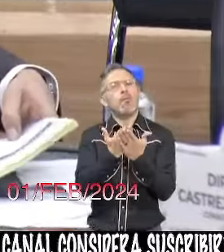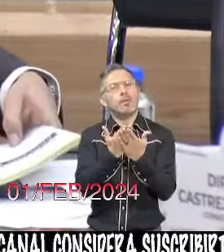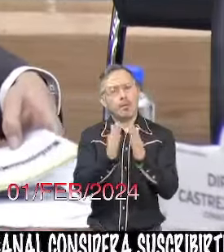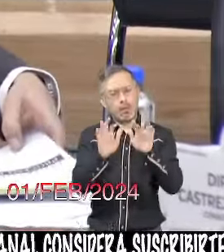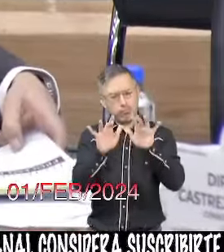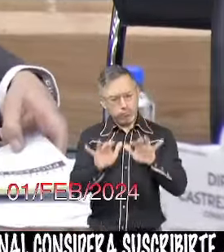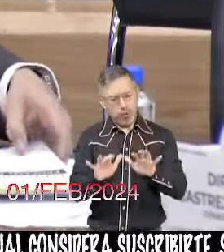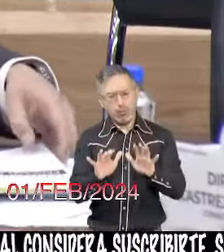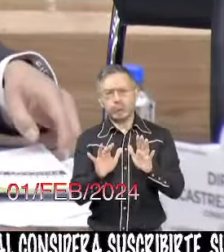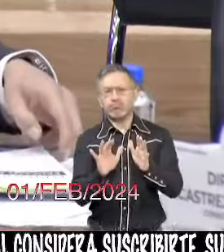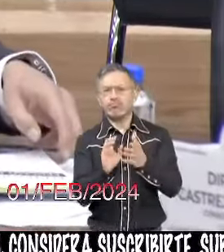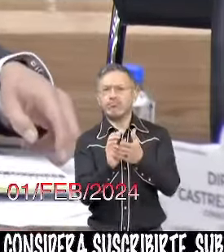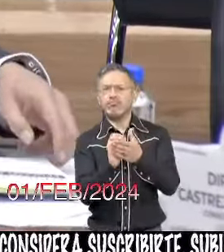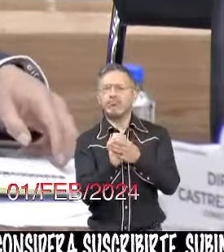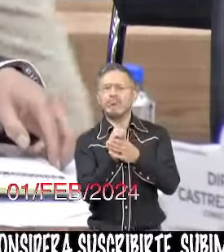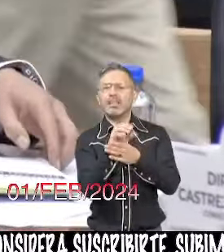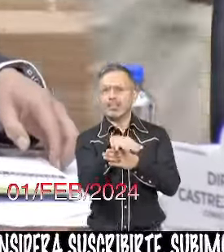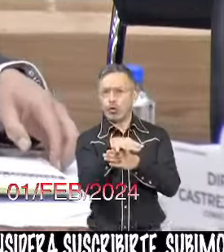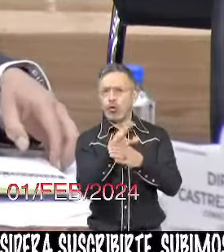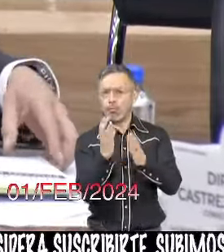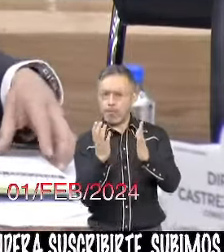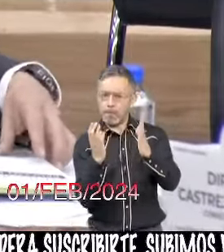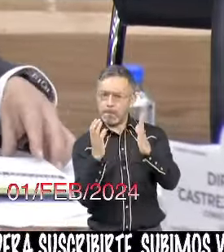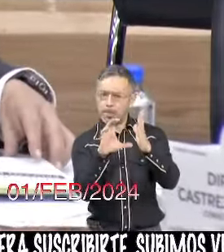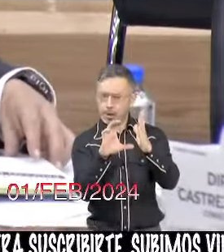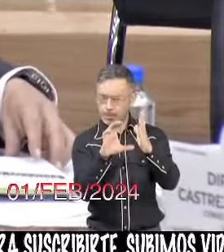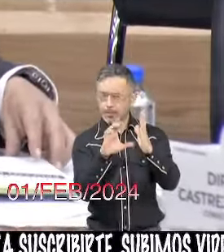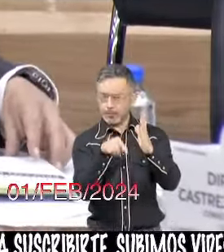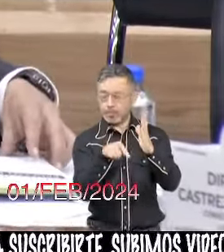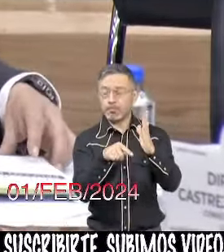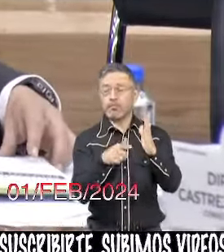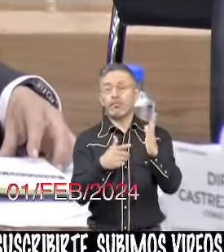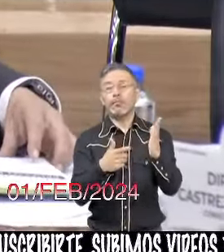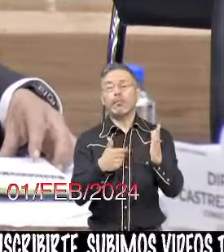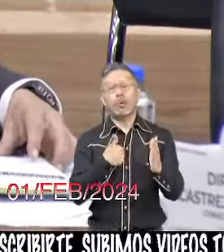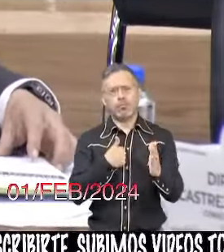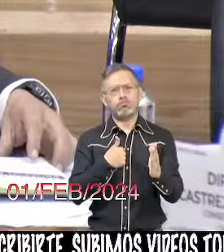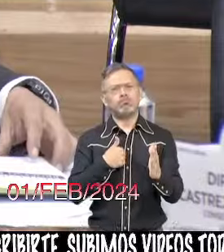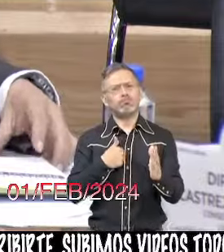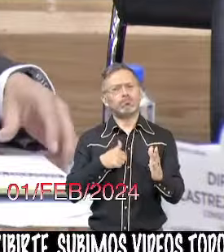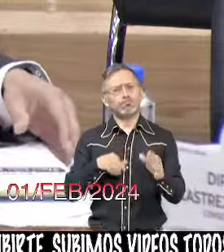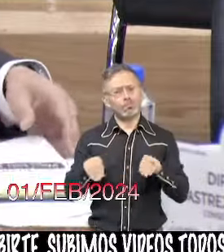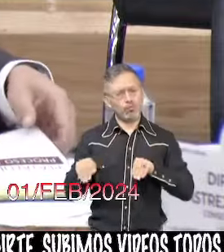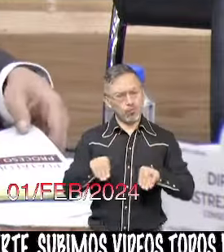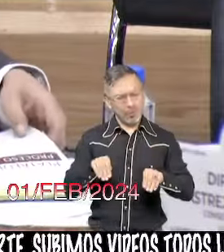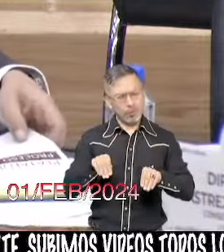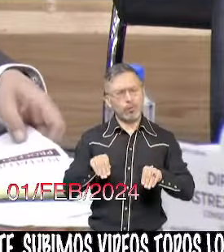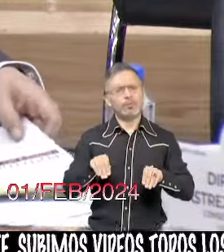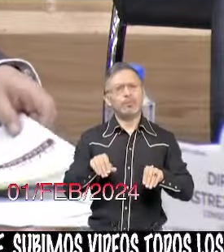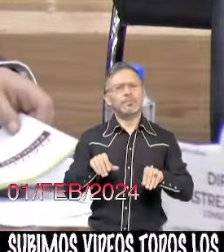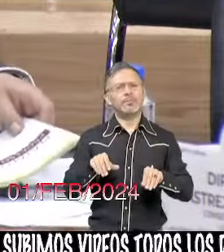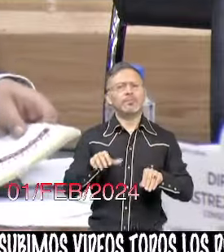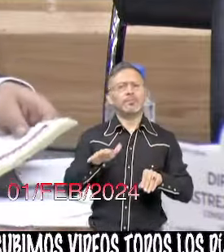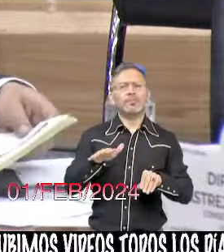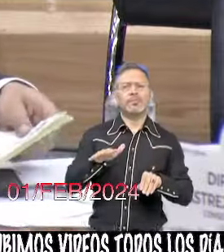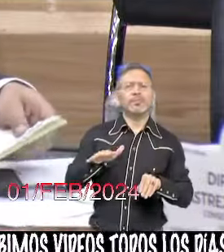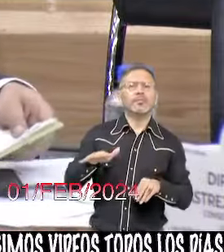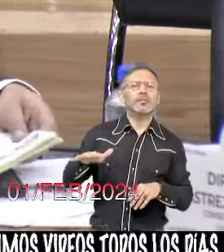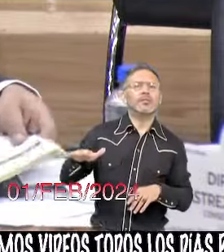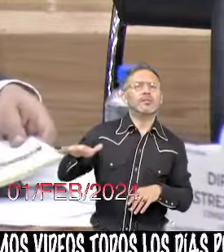compromiso de nuestro movimiento de erradicar la